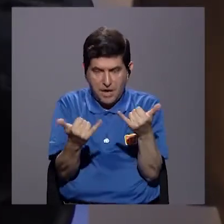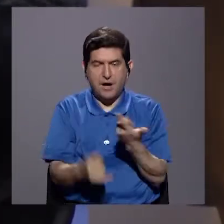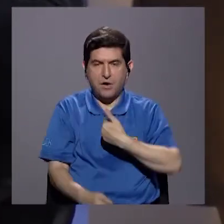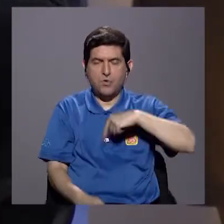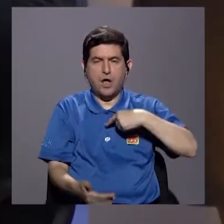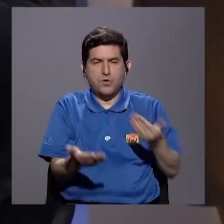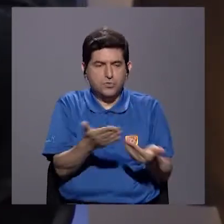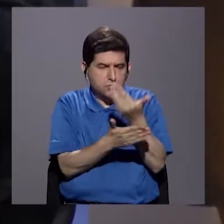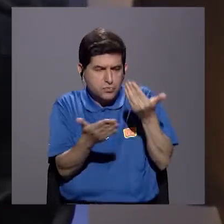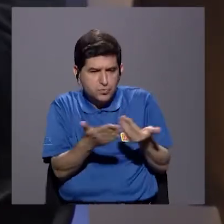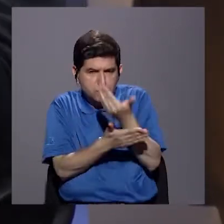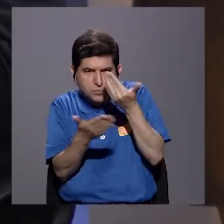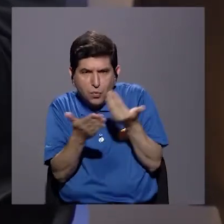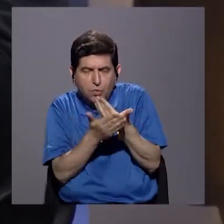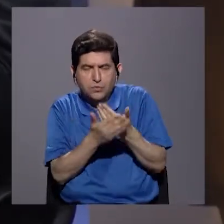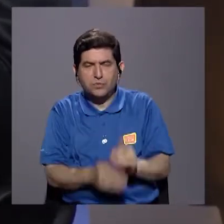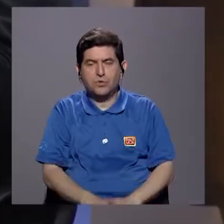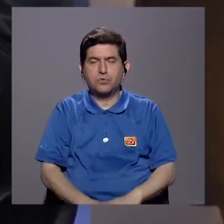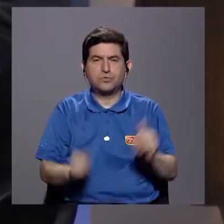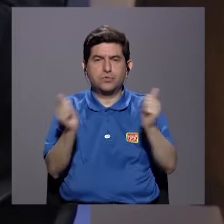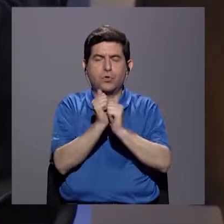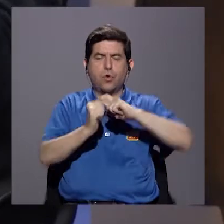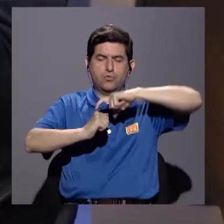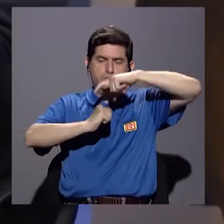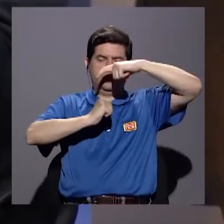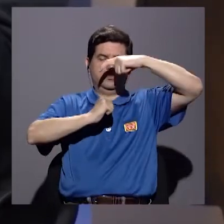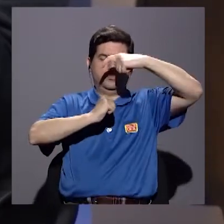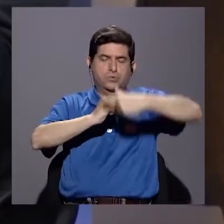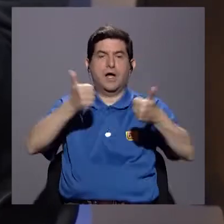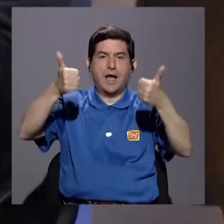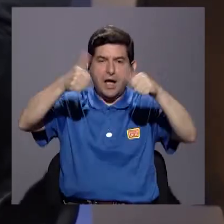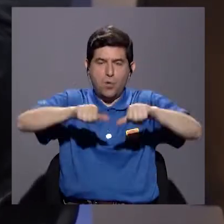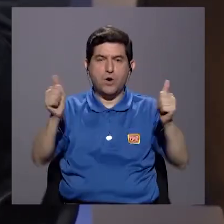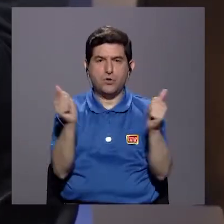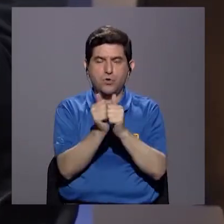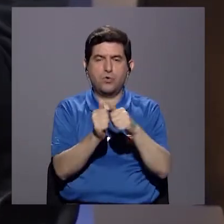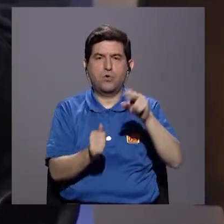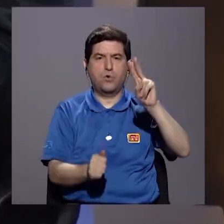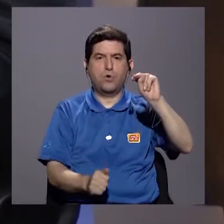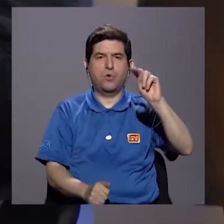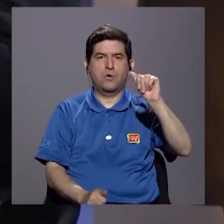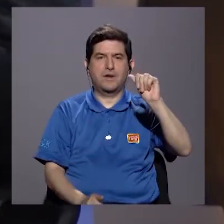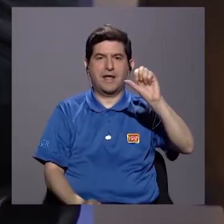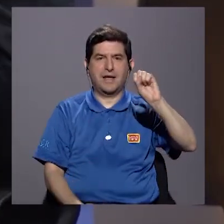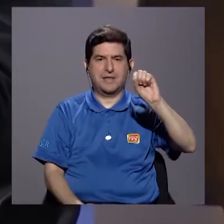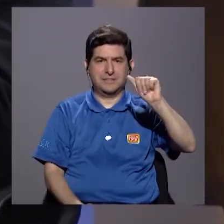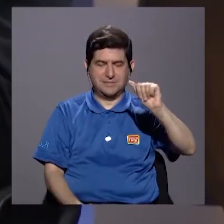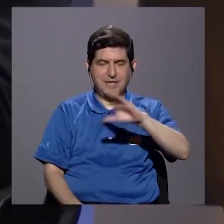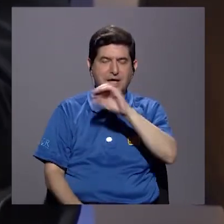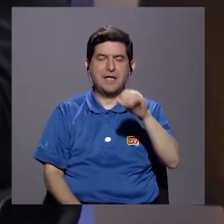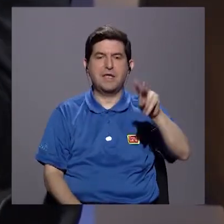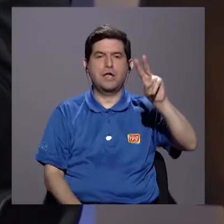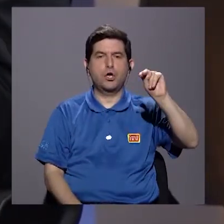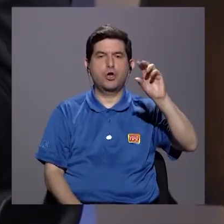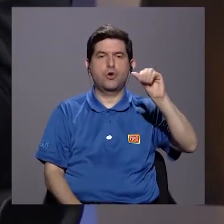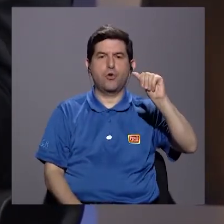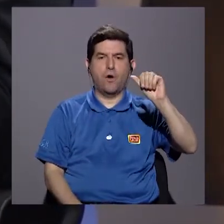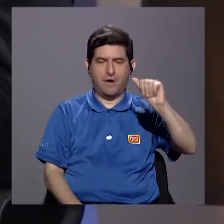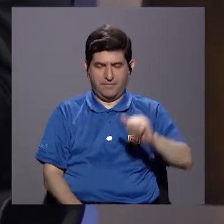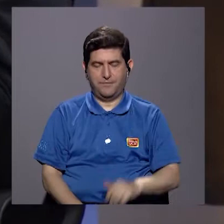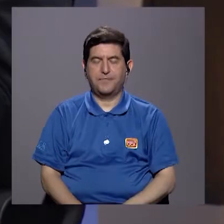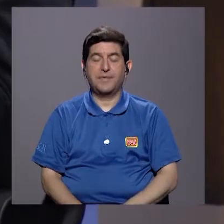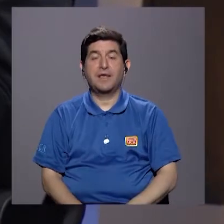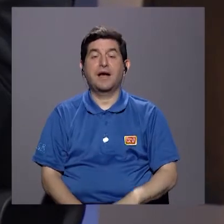y luego ahora lo hemos ido actualizando con imágenes de satélite vía convenio con NASA, con la NOAA, que nos ha